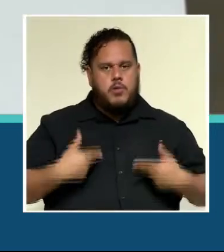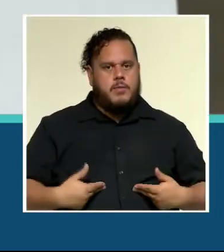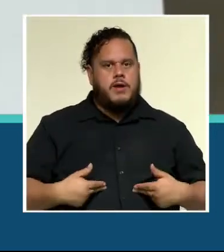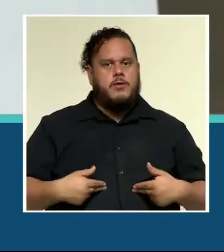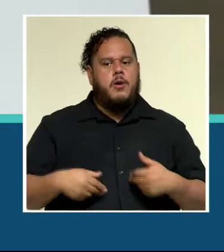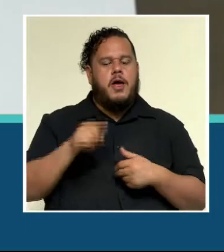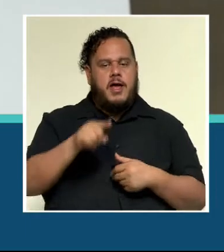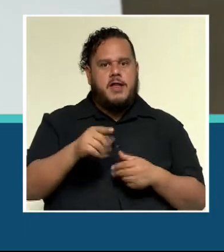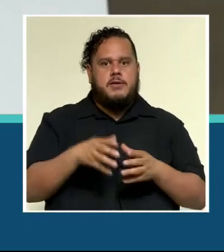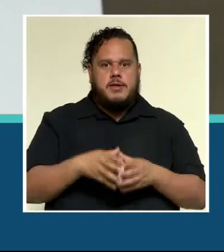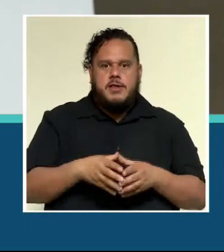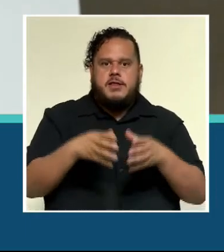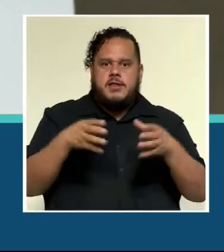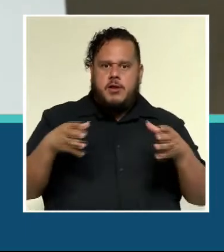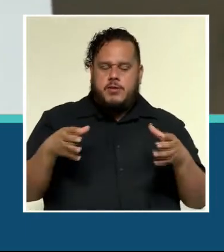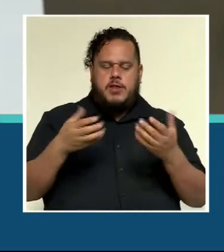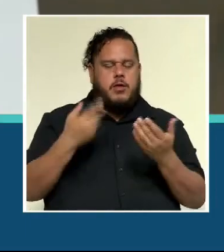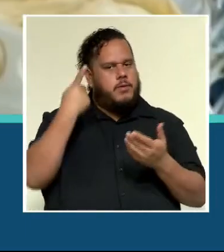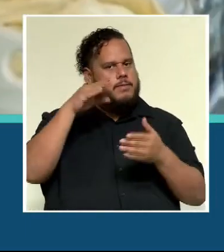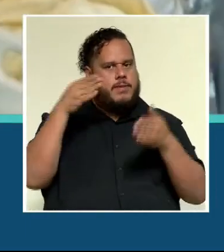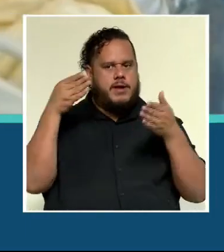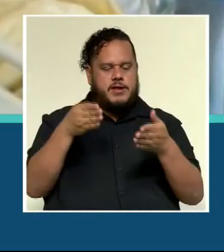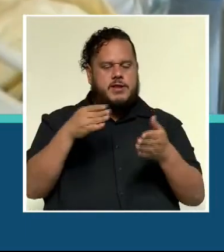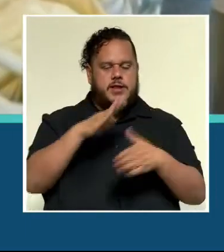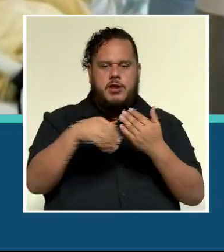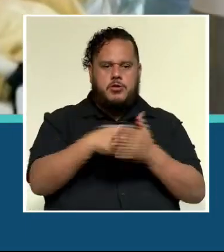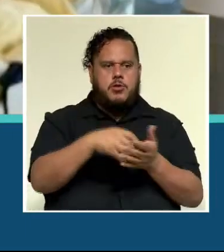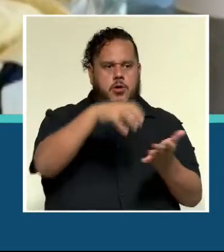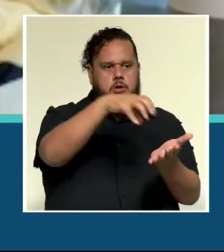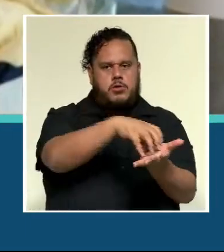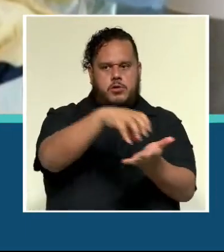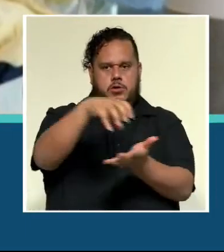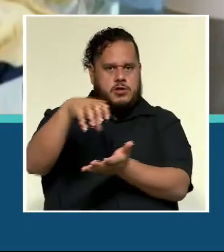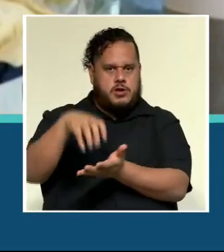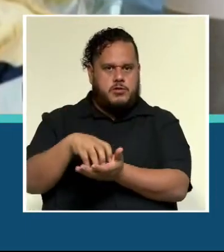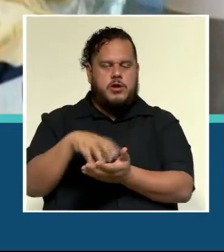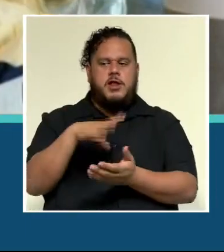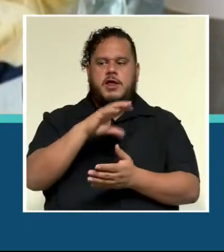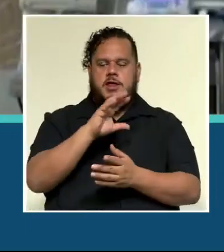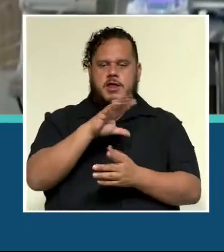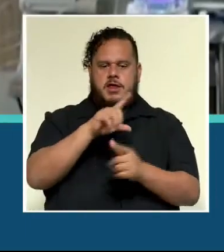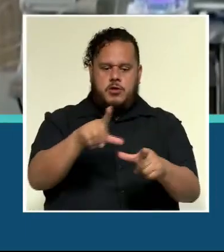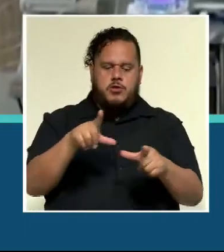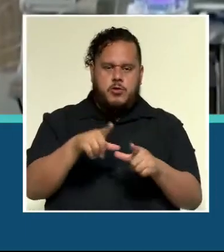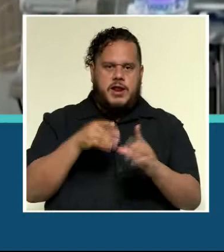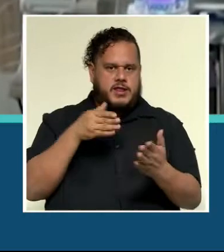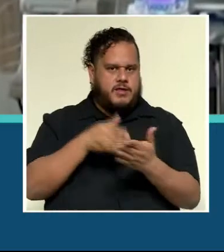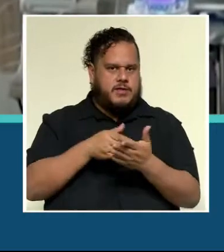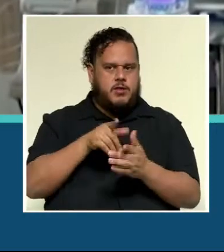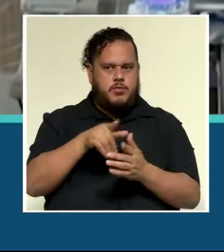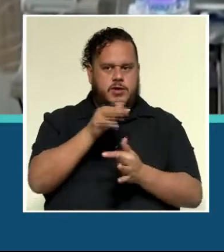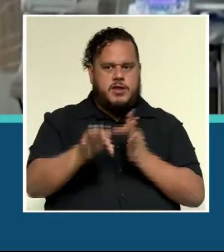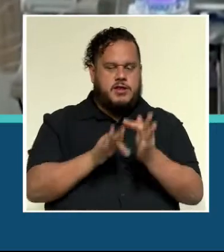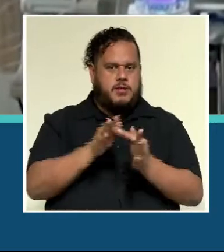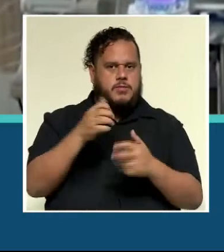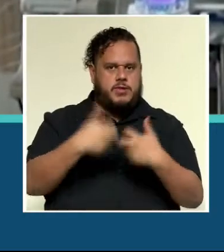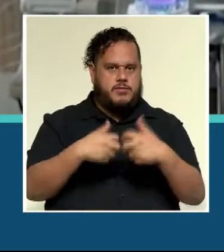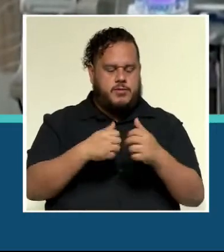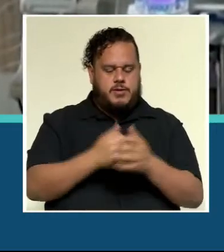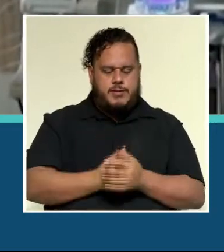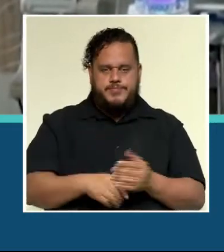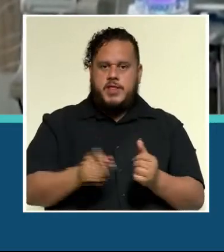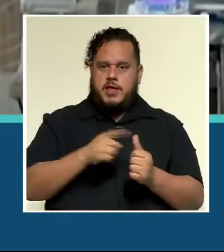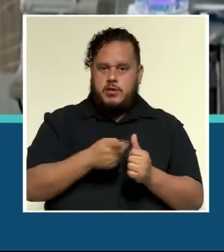estar orientado a atender los territorios y la población afectada por este tipo de emergencias. Entonces,